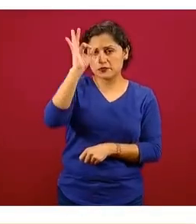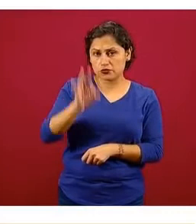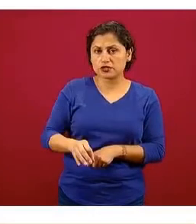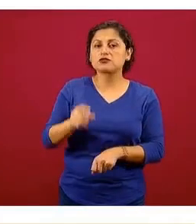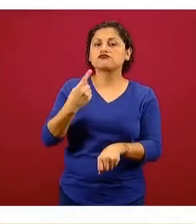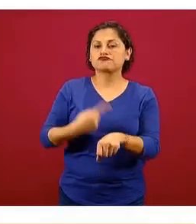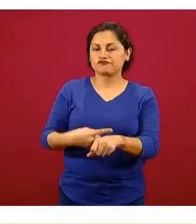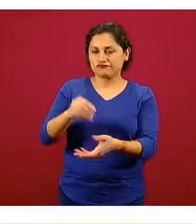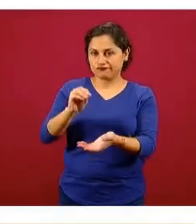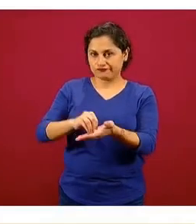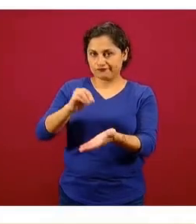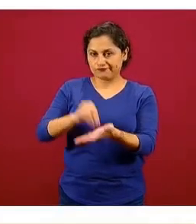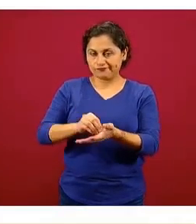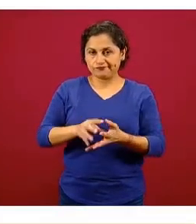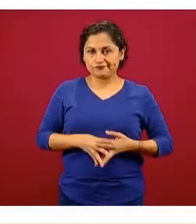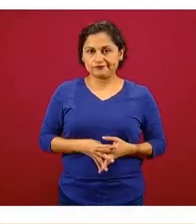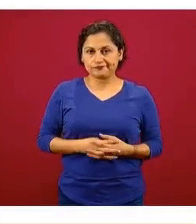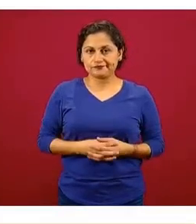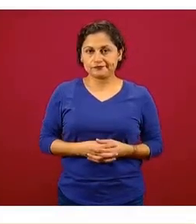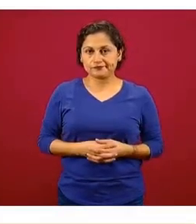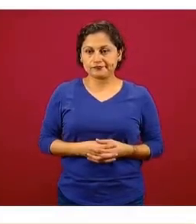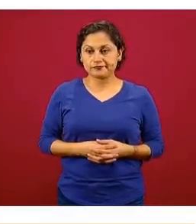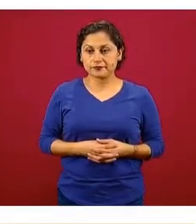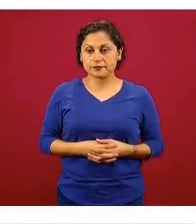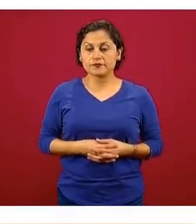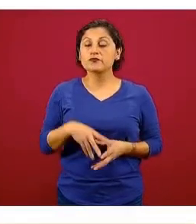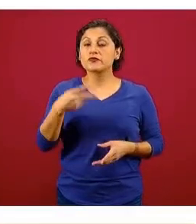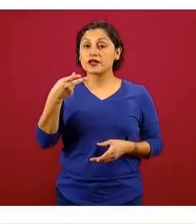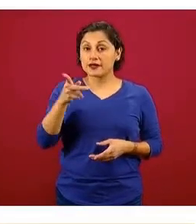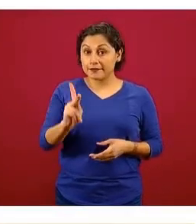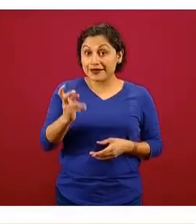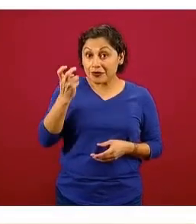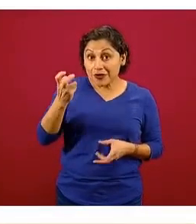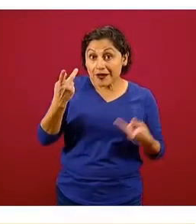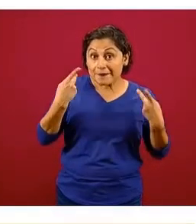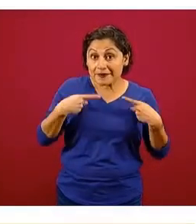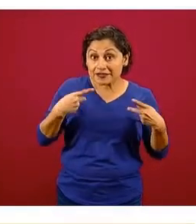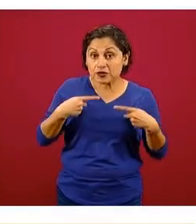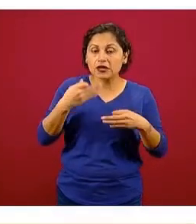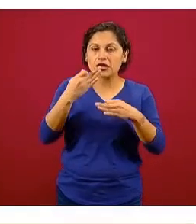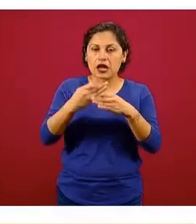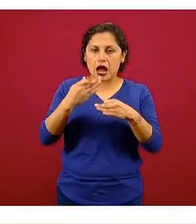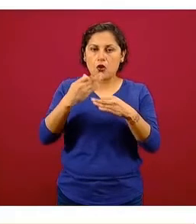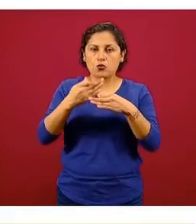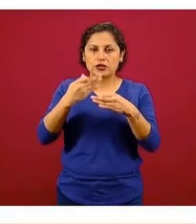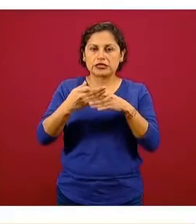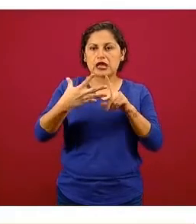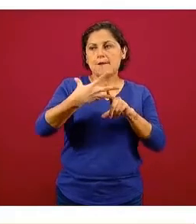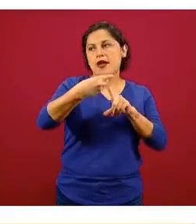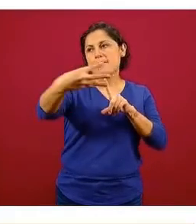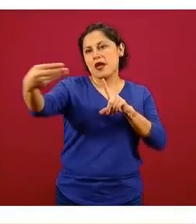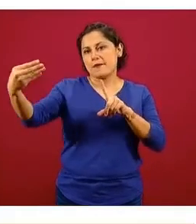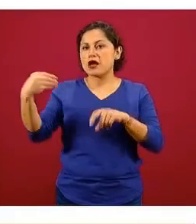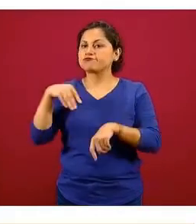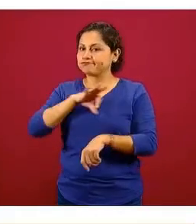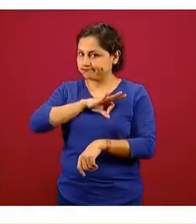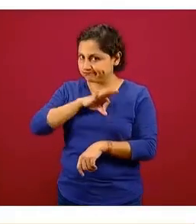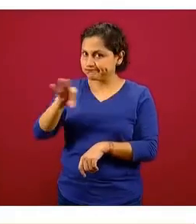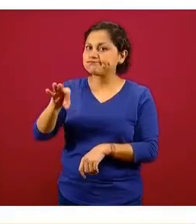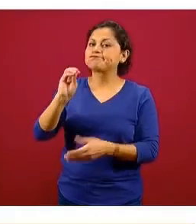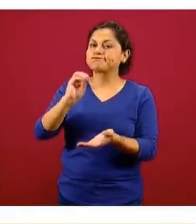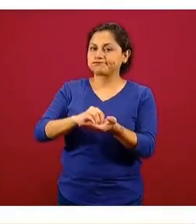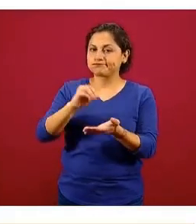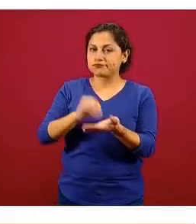desde el inicio. Pero son quienes en este momento están contribuyendo potencialmente a la transmisión y son quienes